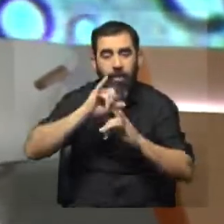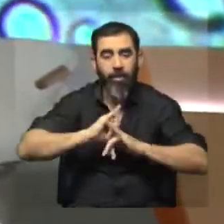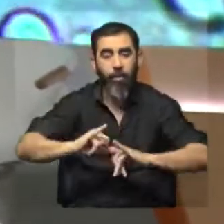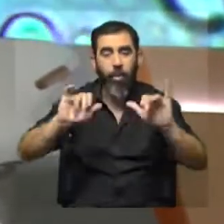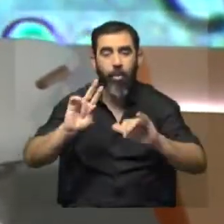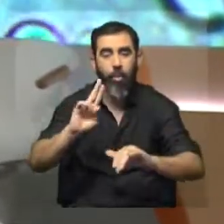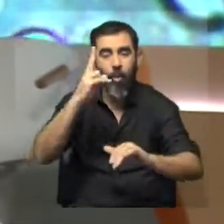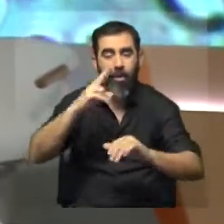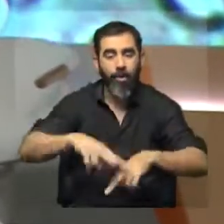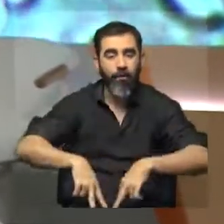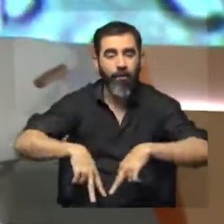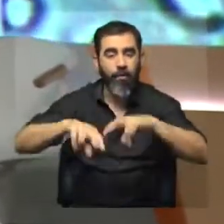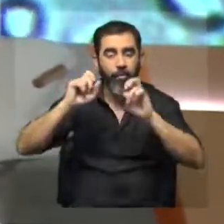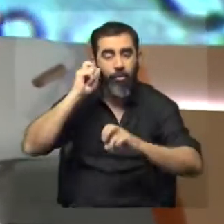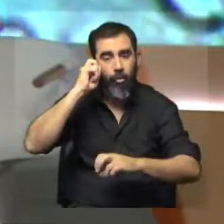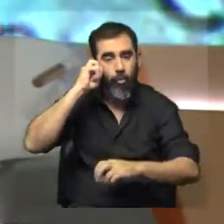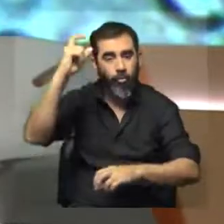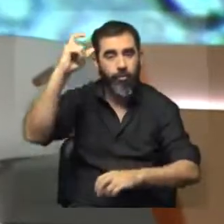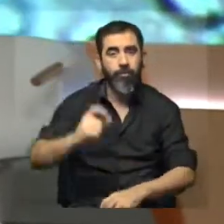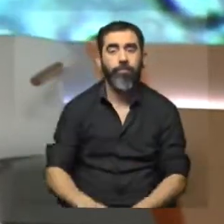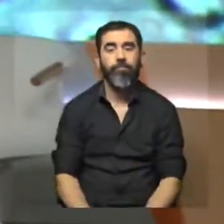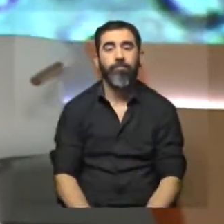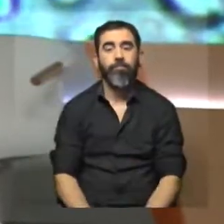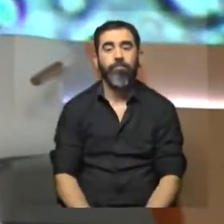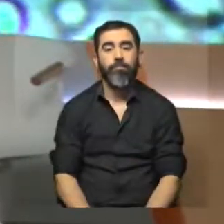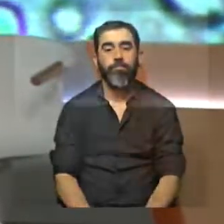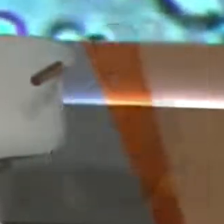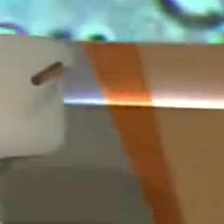el Uruguay de la investigación y el conocimiento.